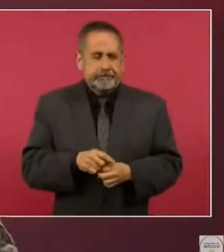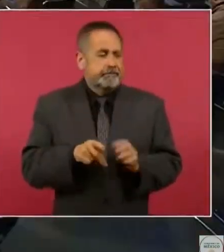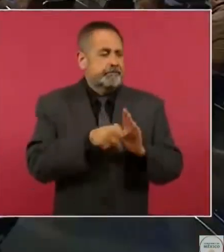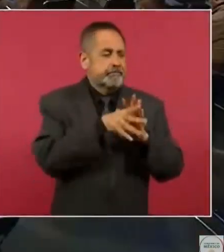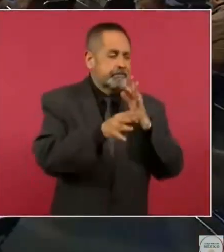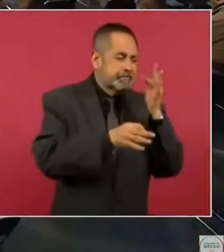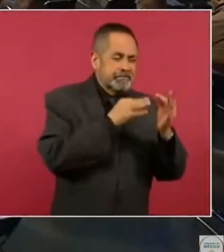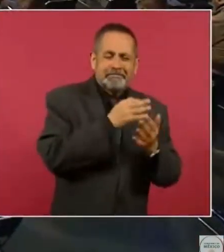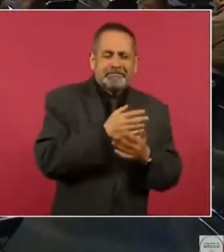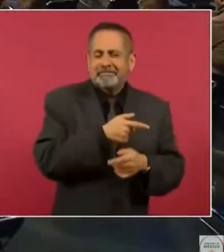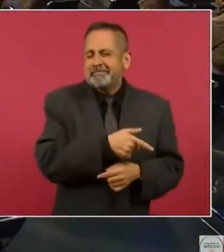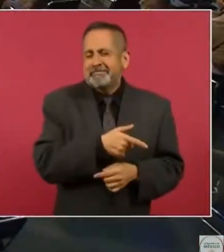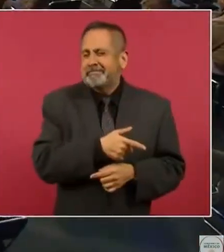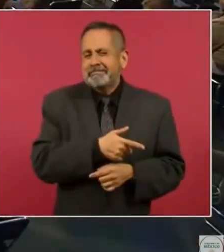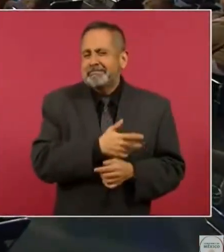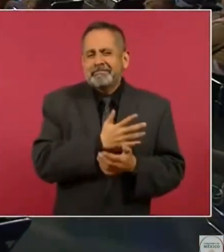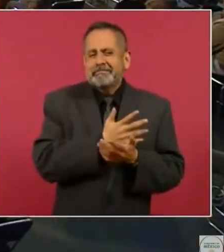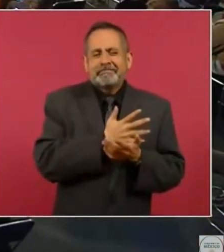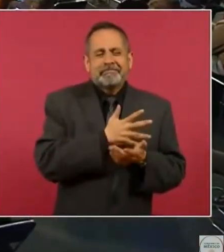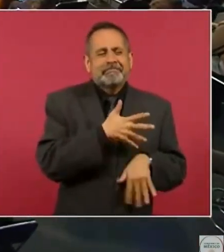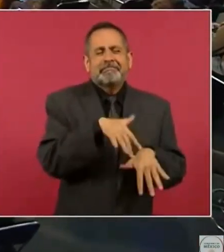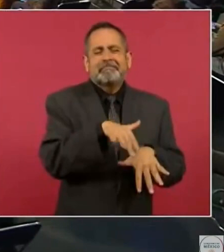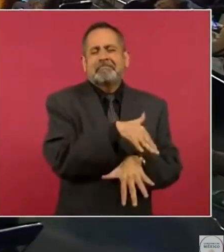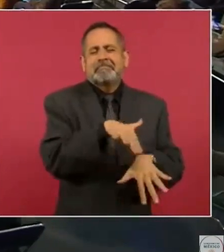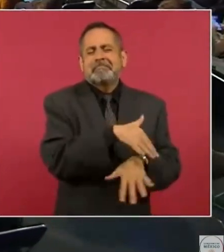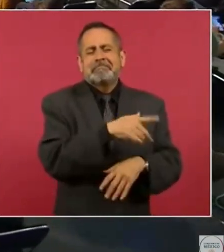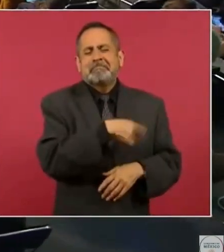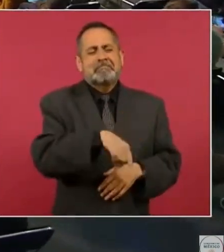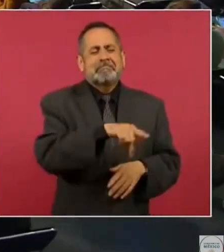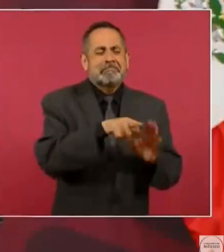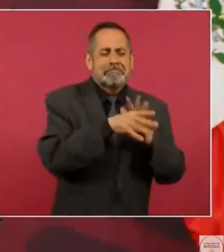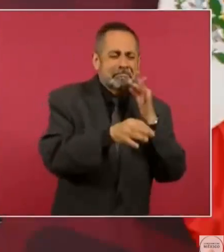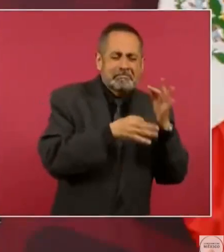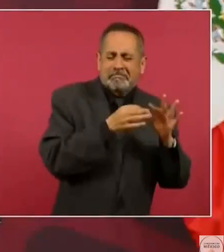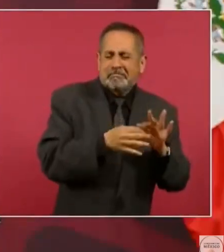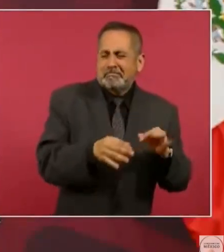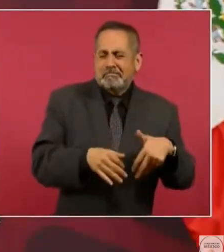Periodismo ramplón,